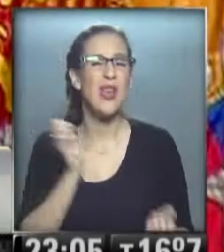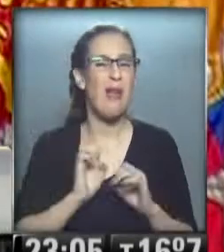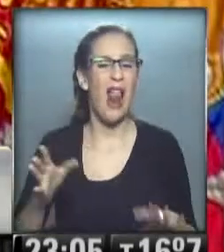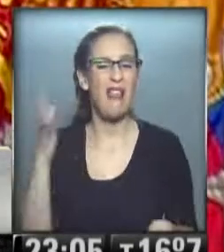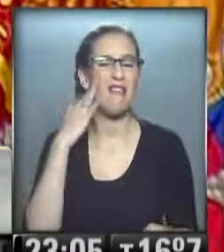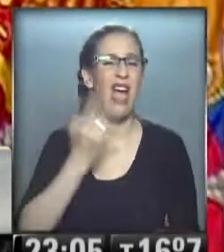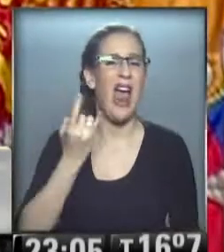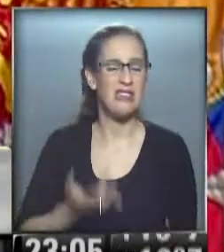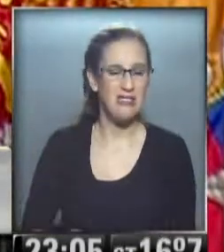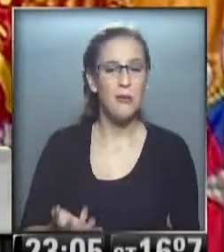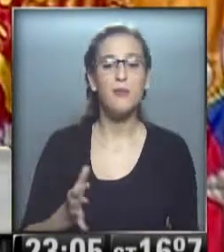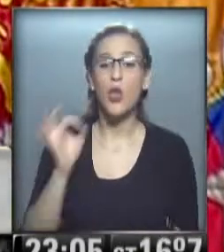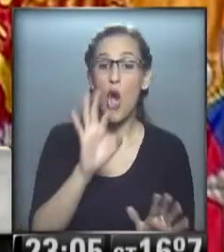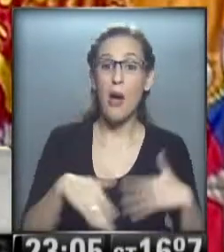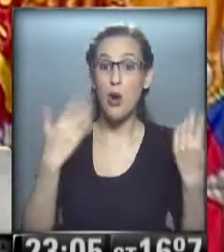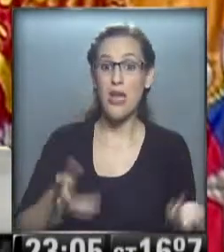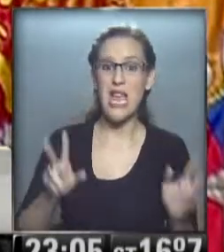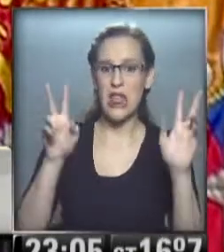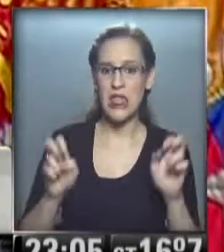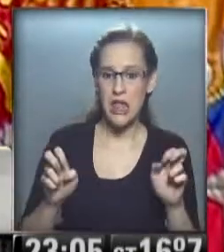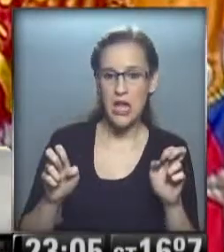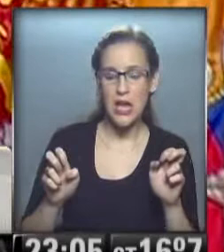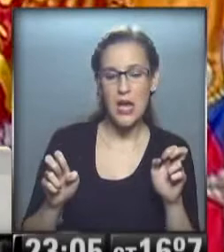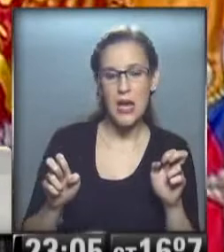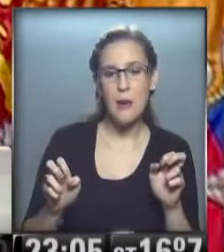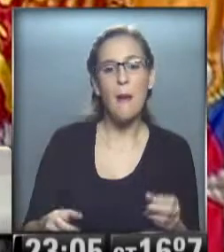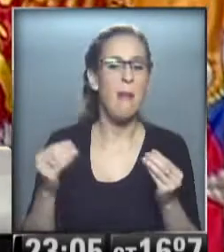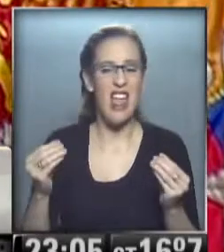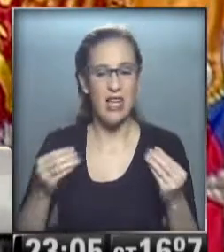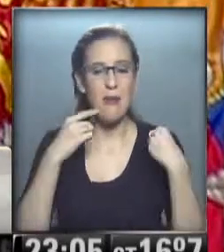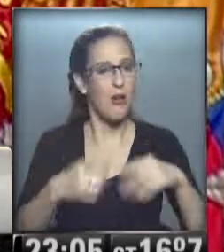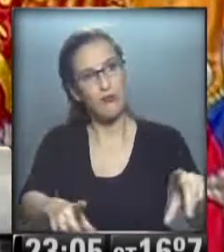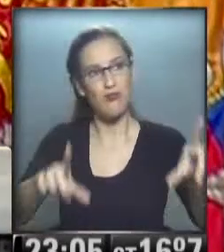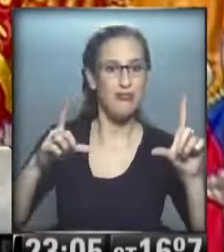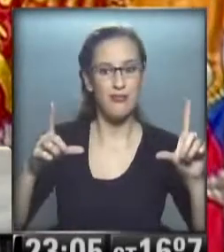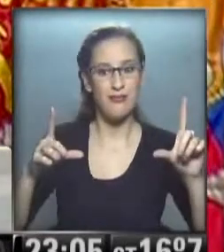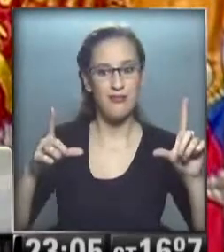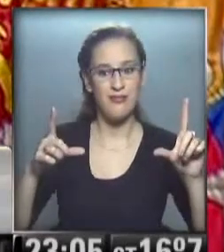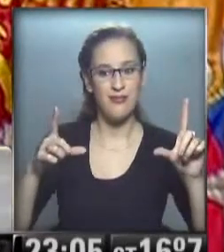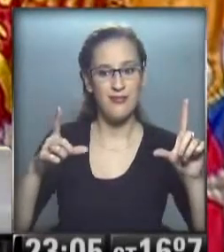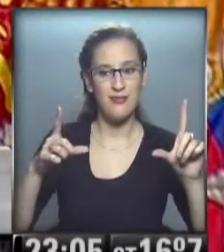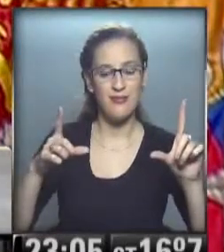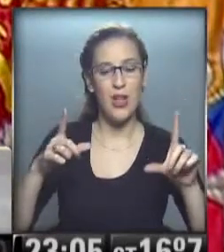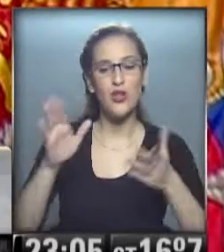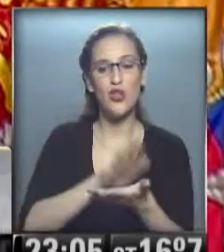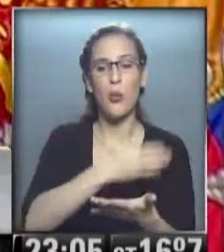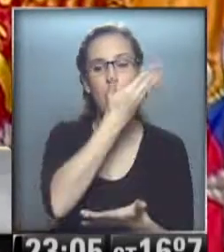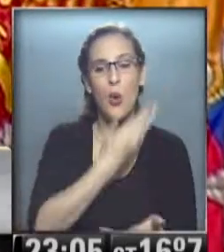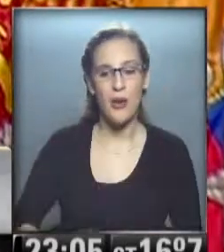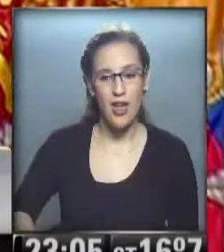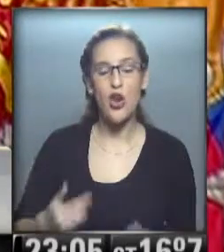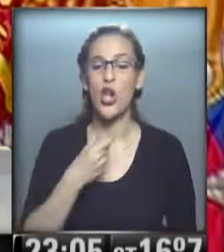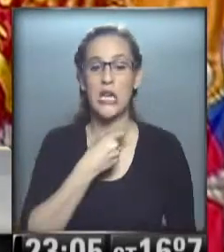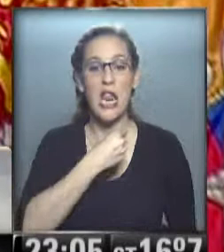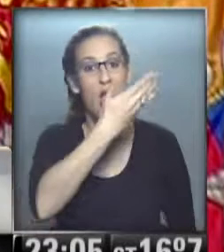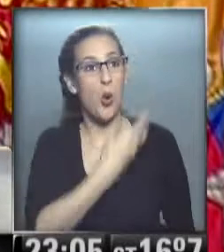simplemente utilizar un tema que para colocarlo en la agenda mediática de un gobierno y pretender que el